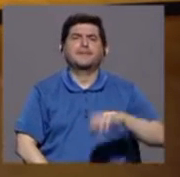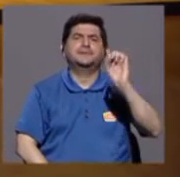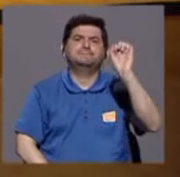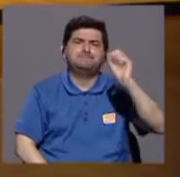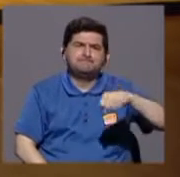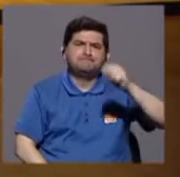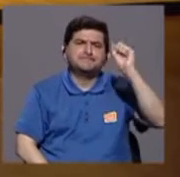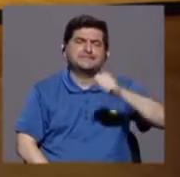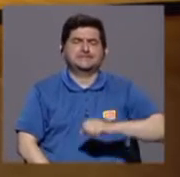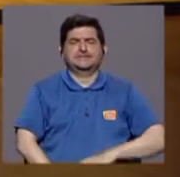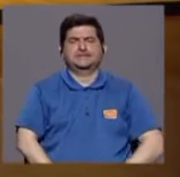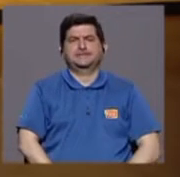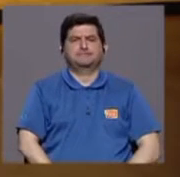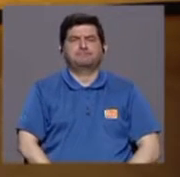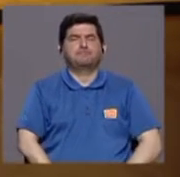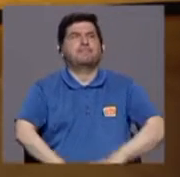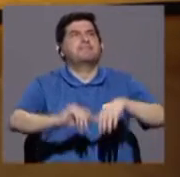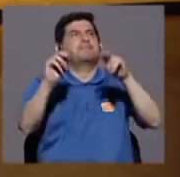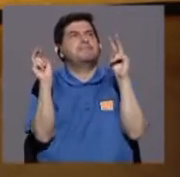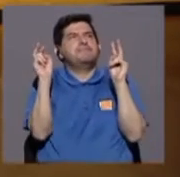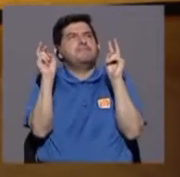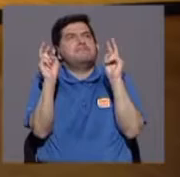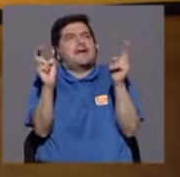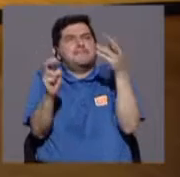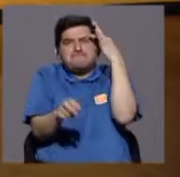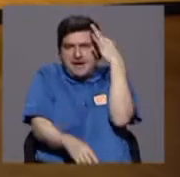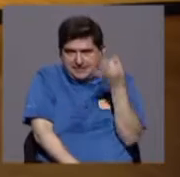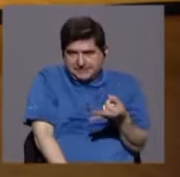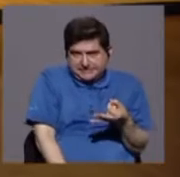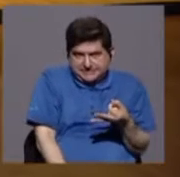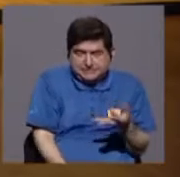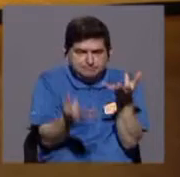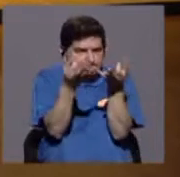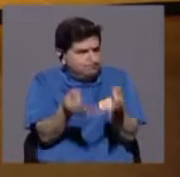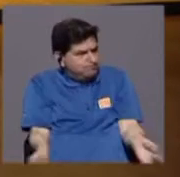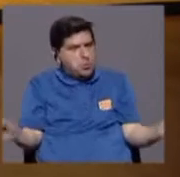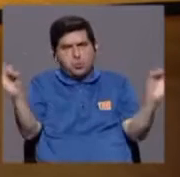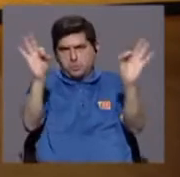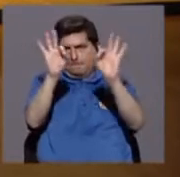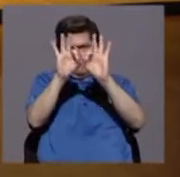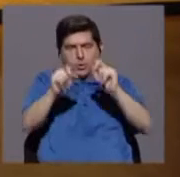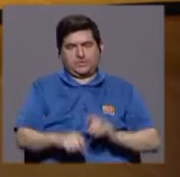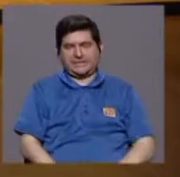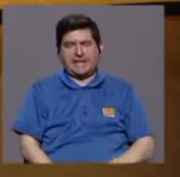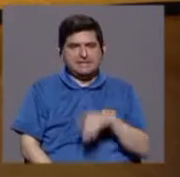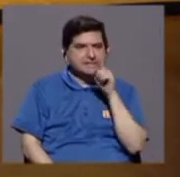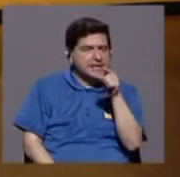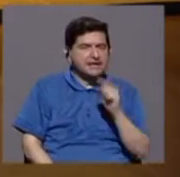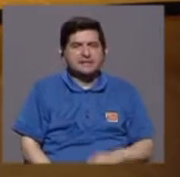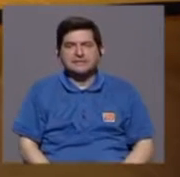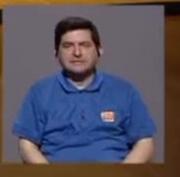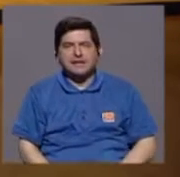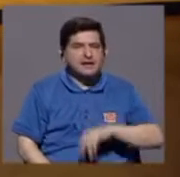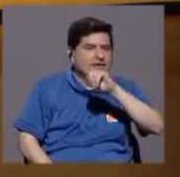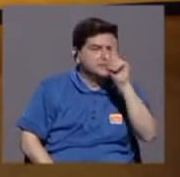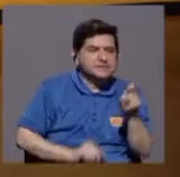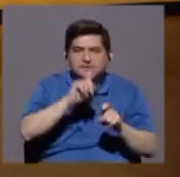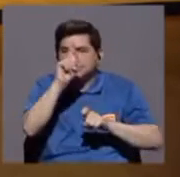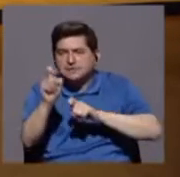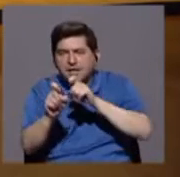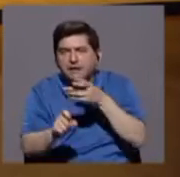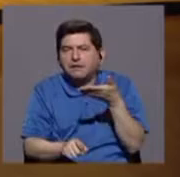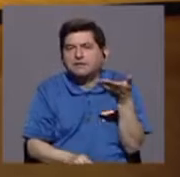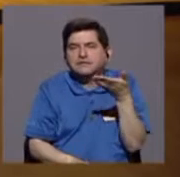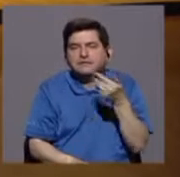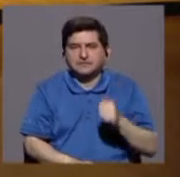Sí, un tema que nos parece trascendente de la encuesta, Juan, es que